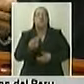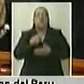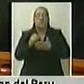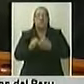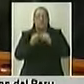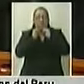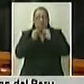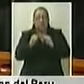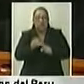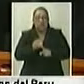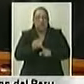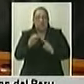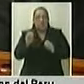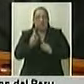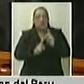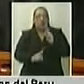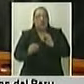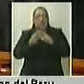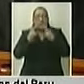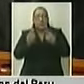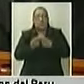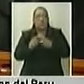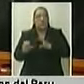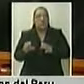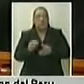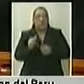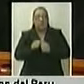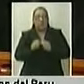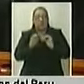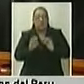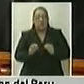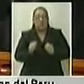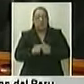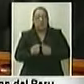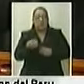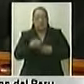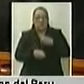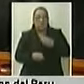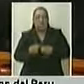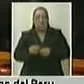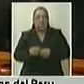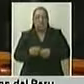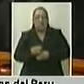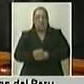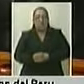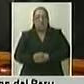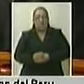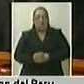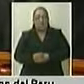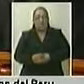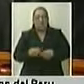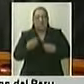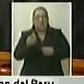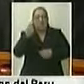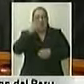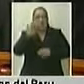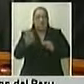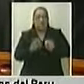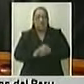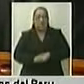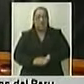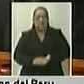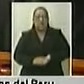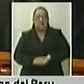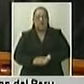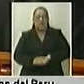las secretarias o algunos eventos que realizan? Es justamente con los aportes de habilidad que damos los ingenieros.